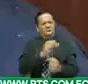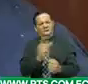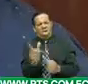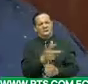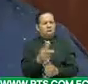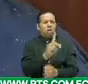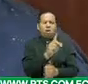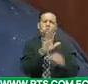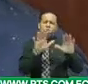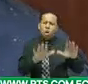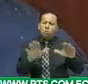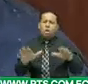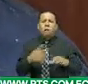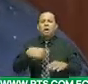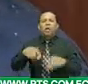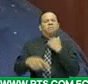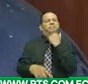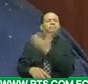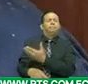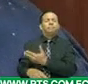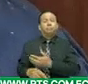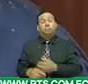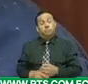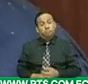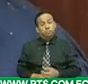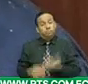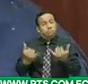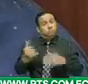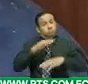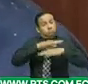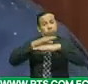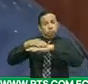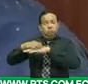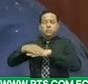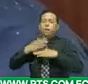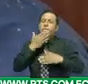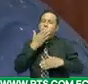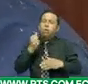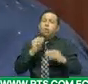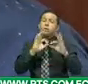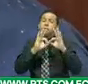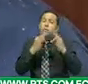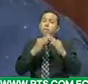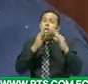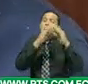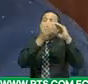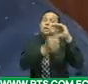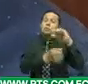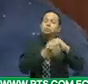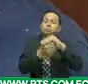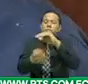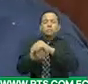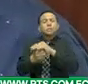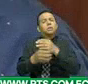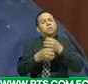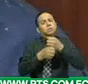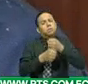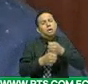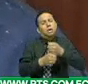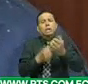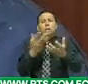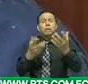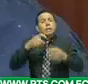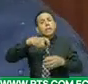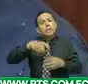Y el pedido, reiteramos, es que hoy las familias estén a salvaguarda en sus hogares y si de ser necesario algún tipo de